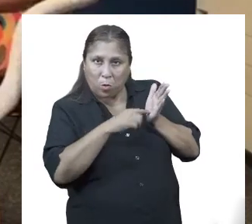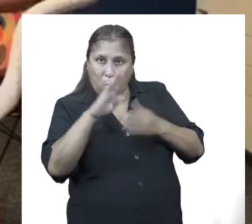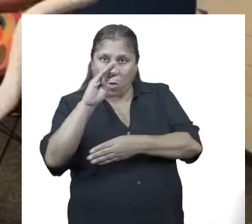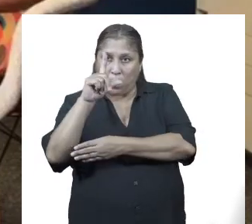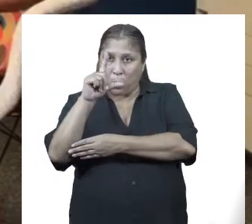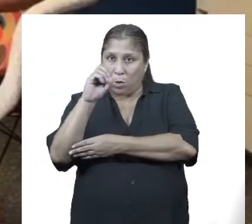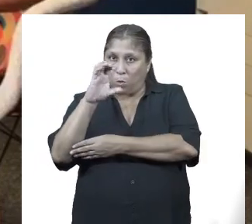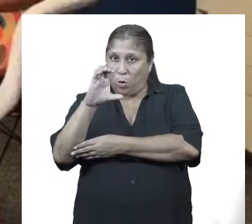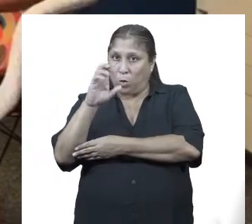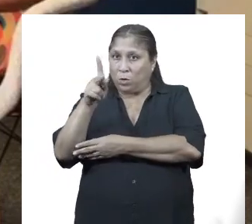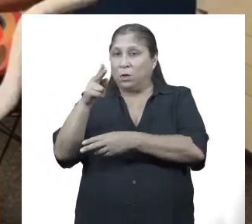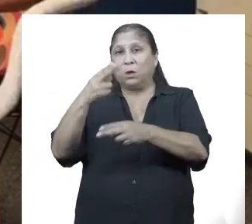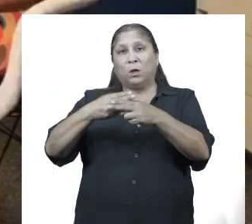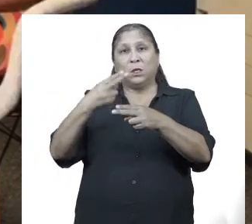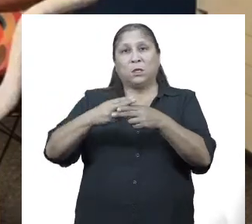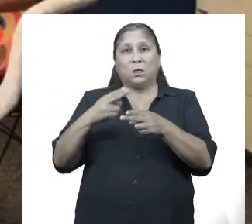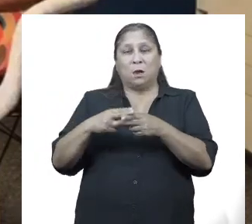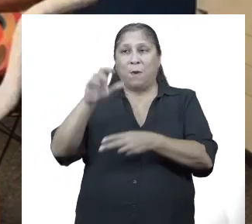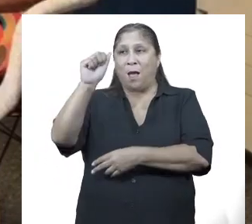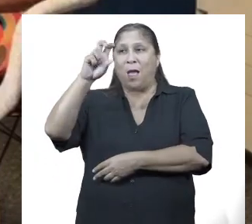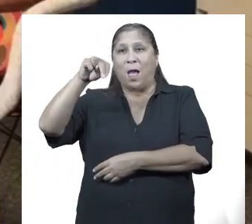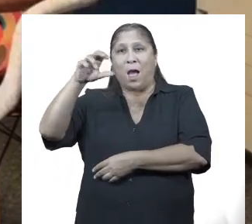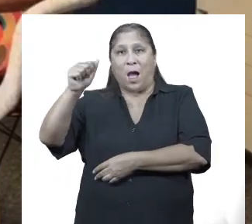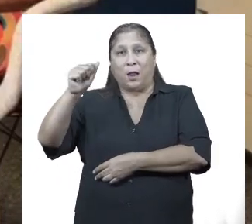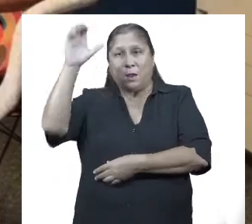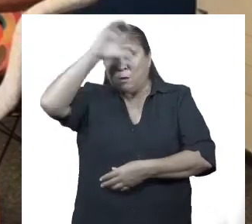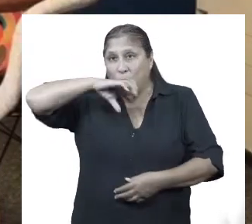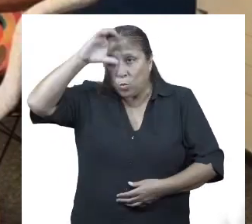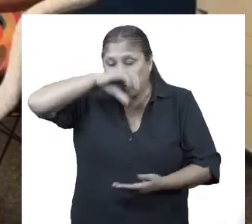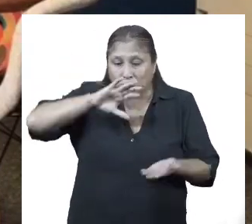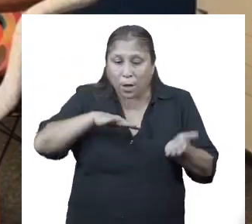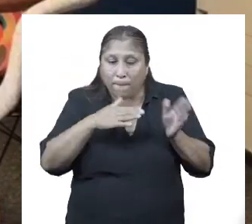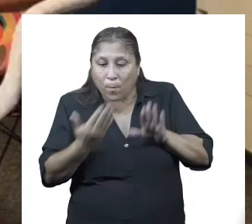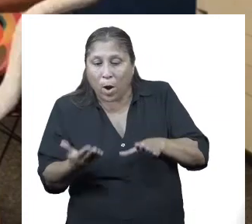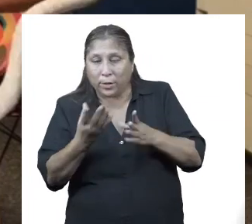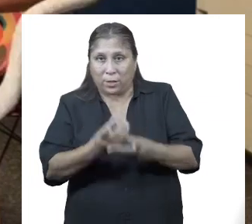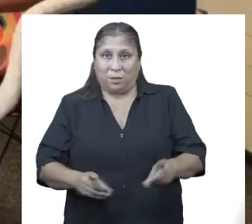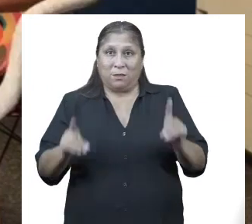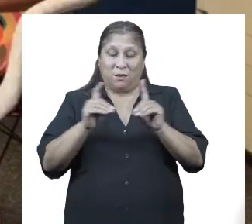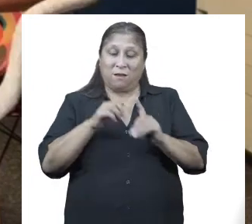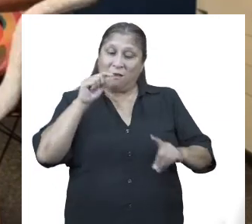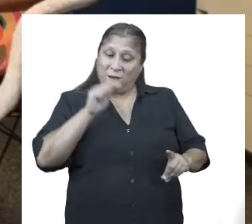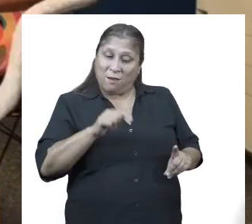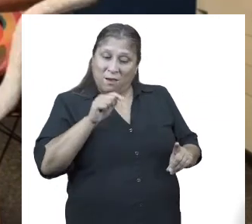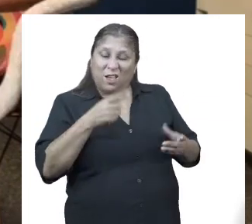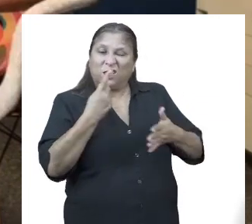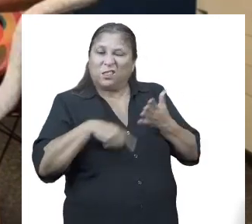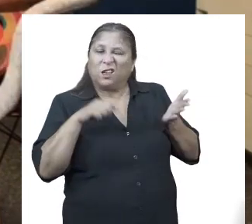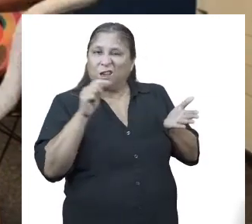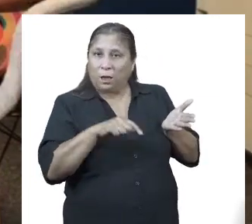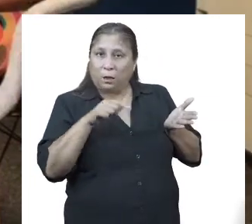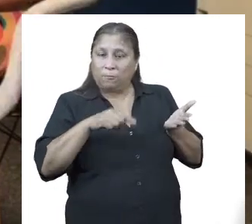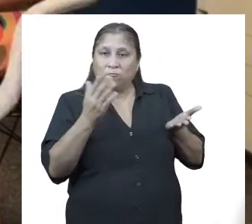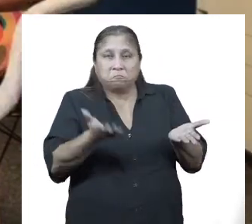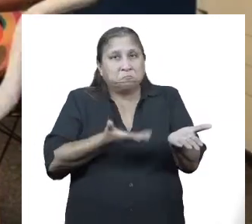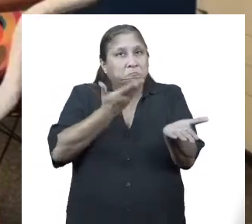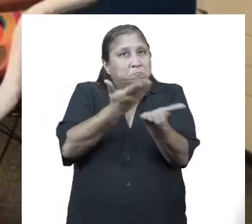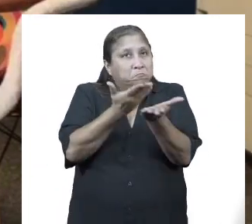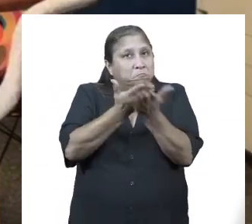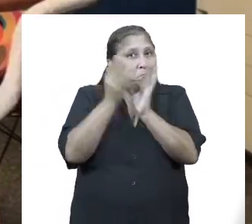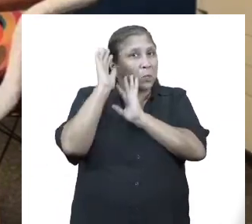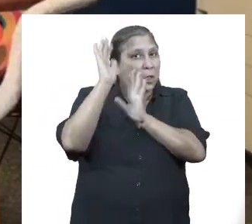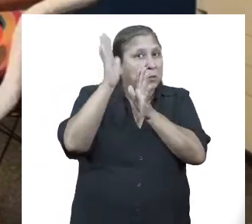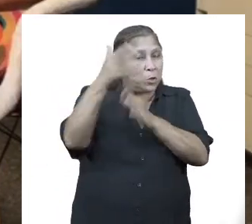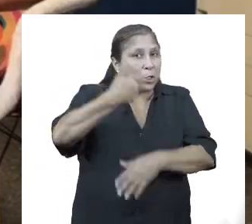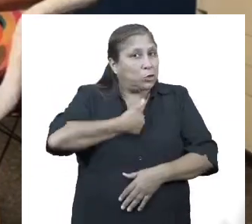que se llama Ana busca la muerte digna. Entonces, este blog lo que ella expone